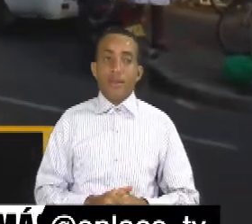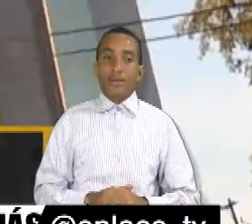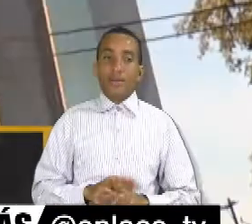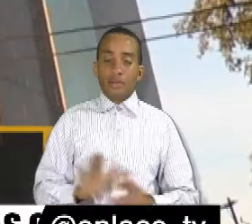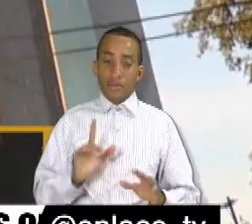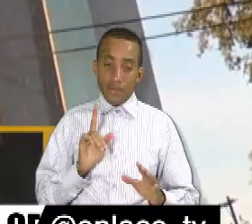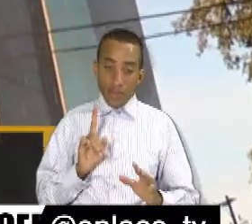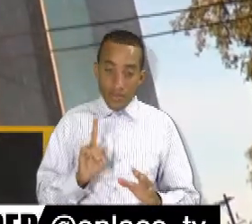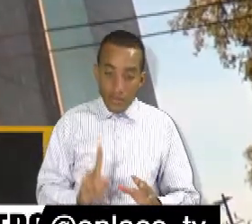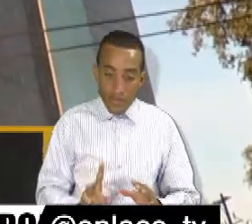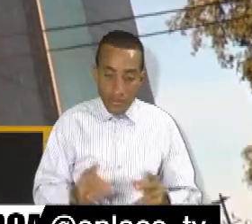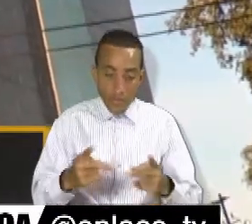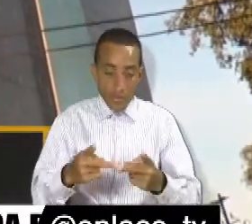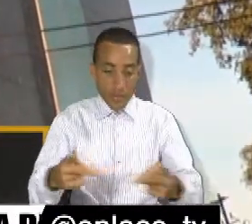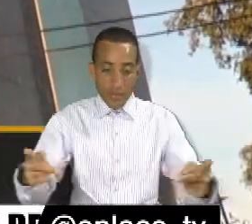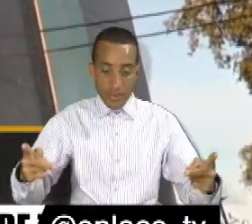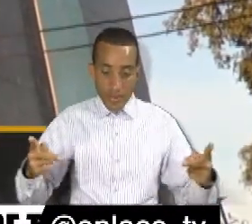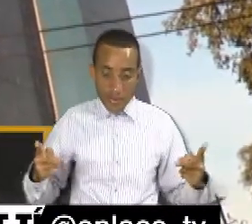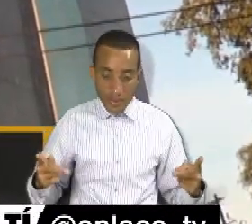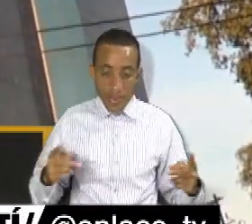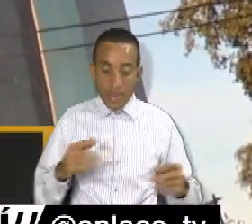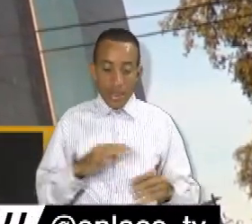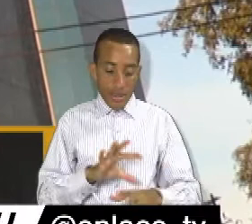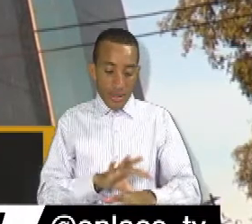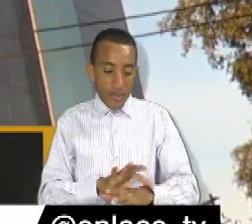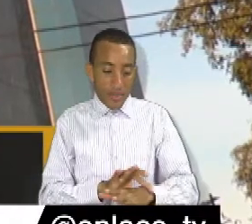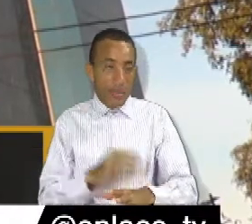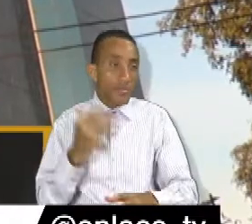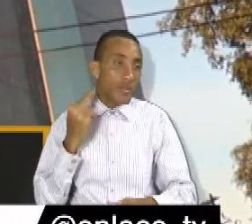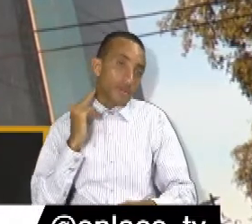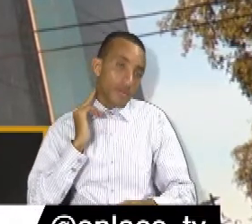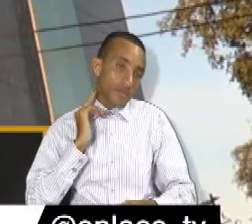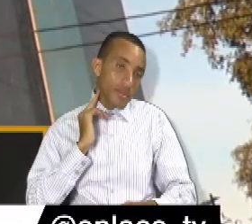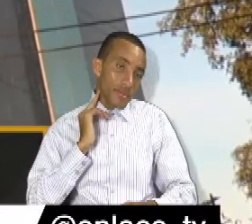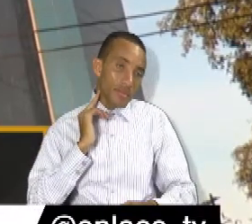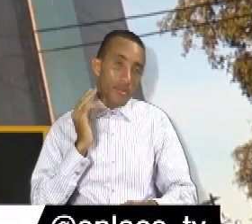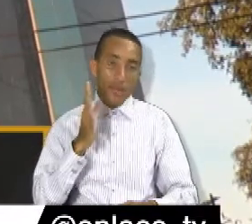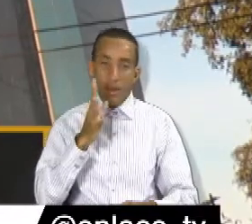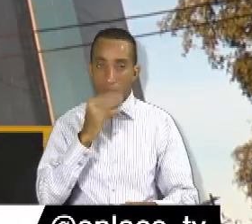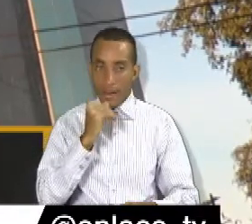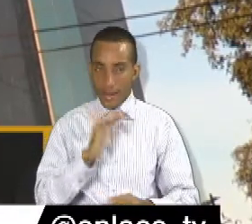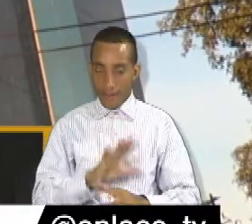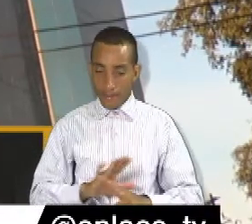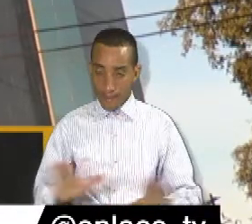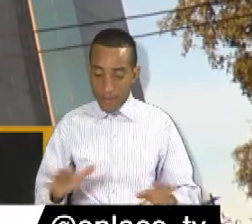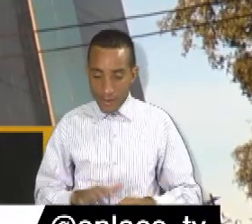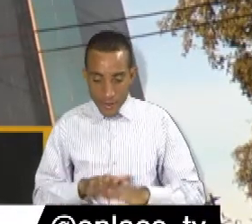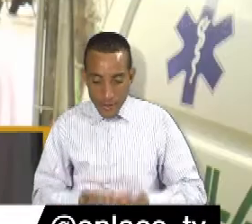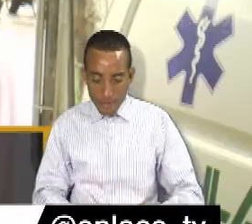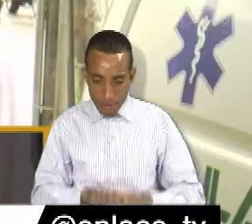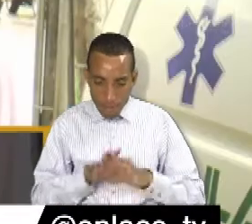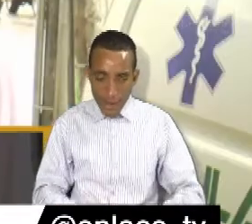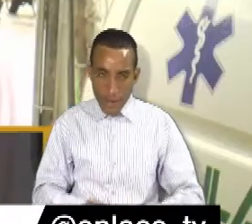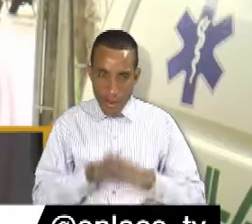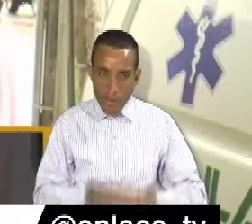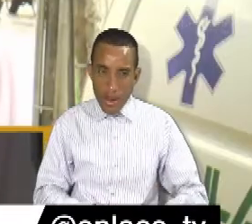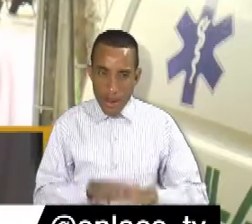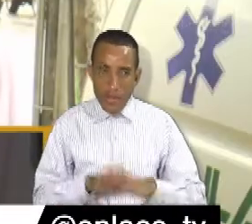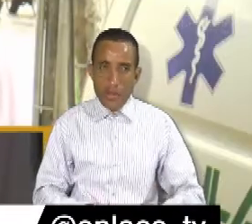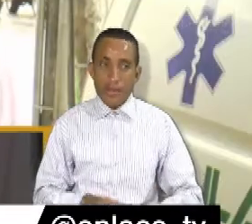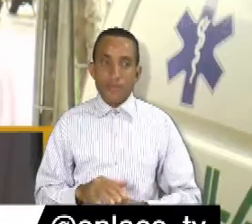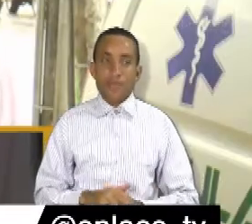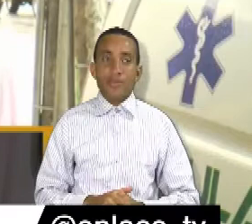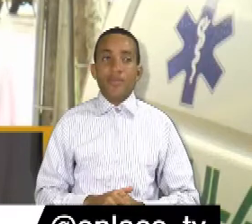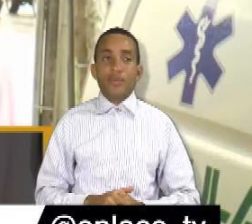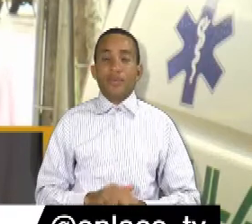a la habitación y lo encuentro, está sin pulso, sin respiración. Se inician las maniobras, se logra recuperar, se